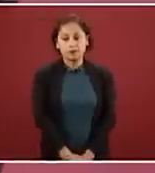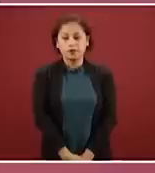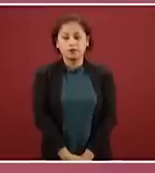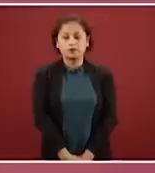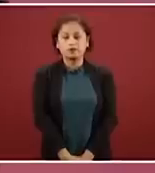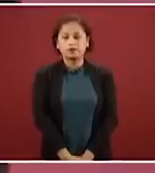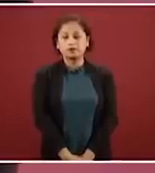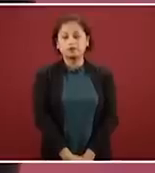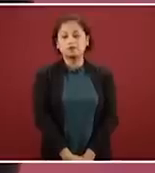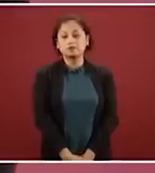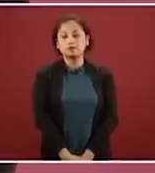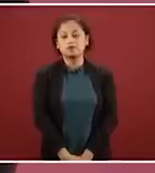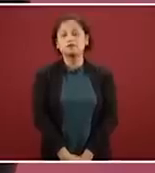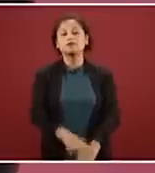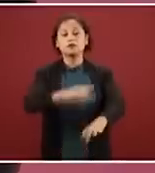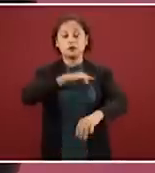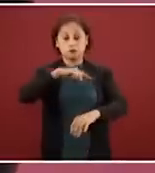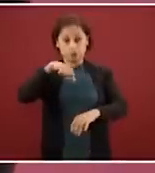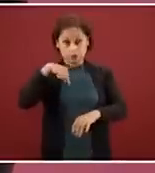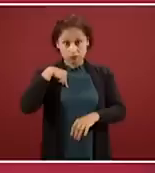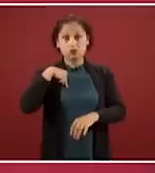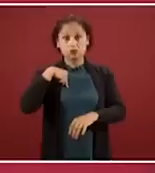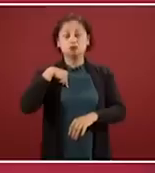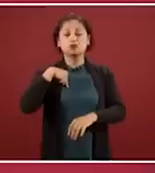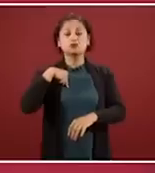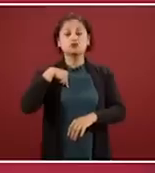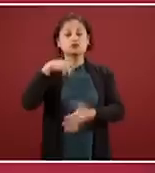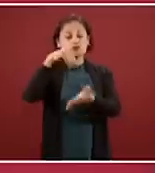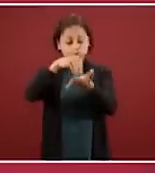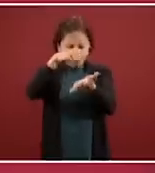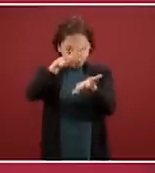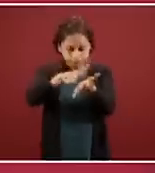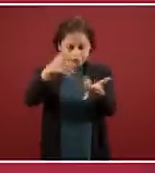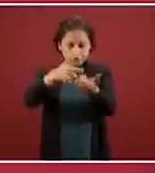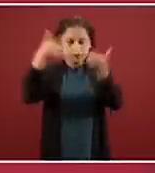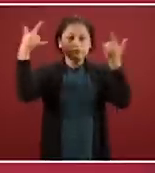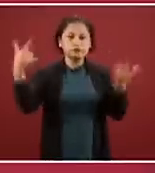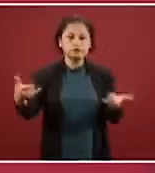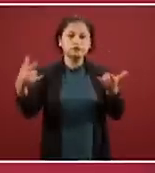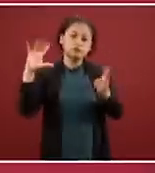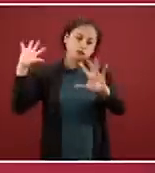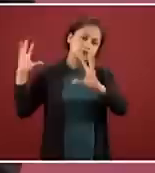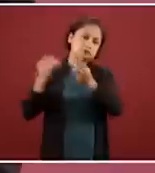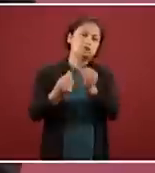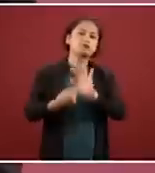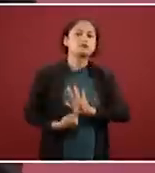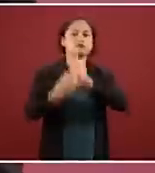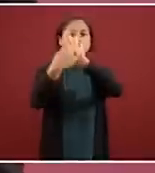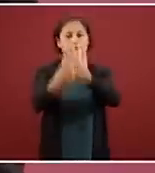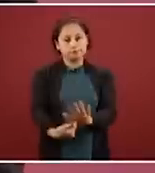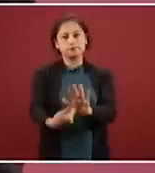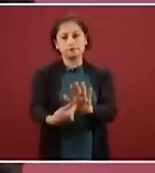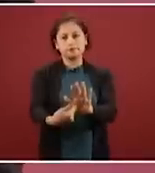darle todo su lugar a la historia. ¿Sí? Vamos a enaltecerla,